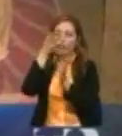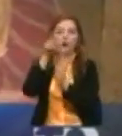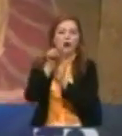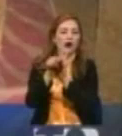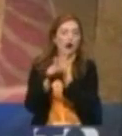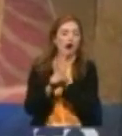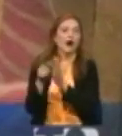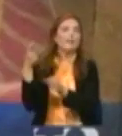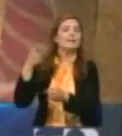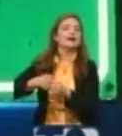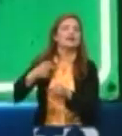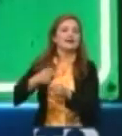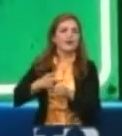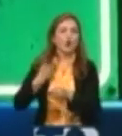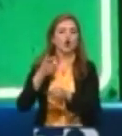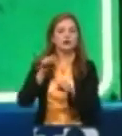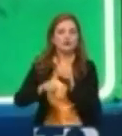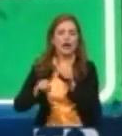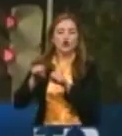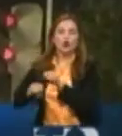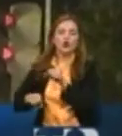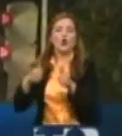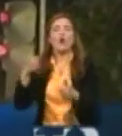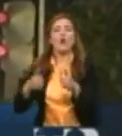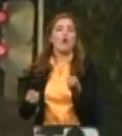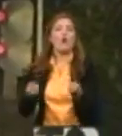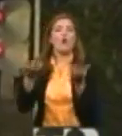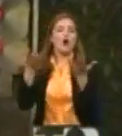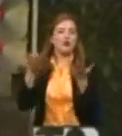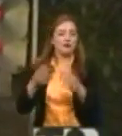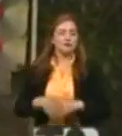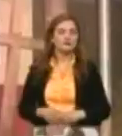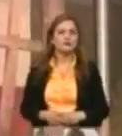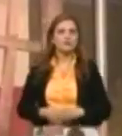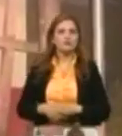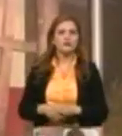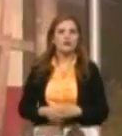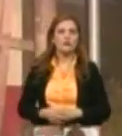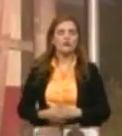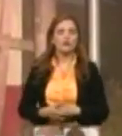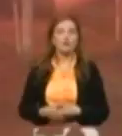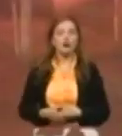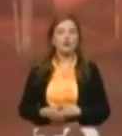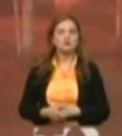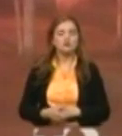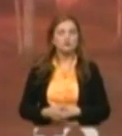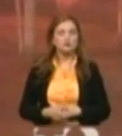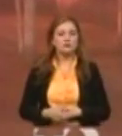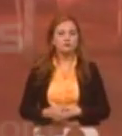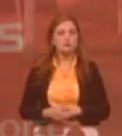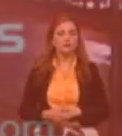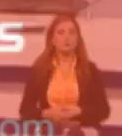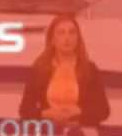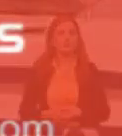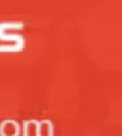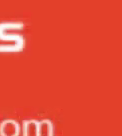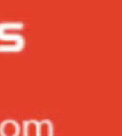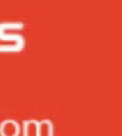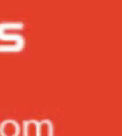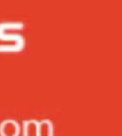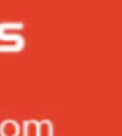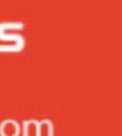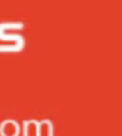detalles precisos sobre los daños registrados a consecuencia del temblor. Paul Tutiven, 24 horas.